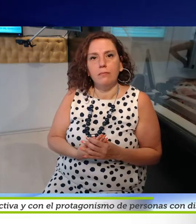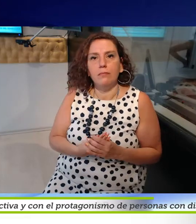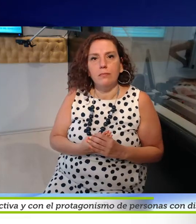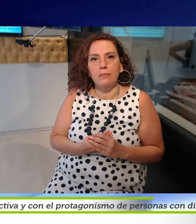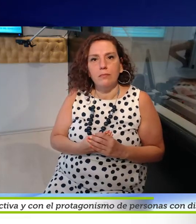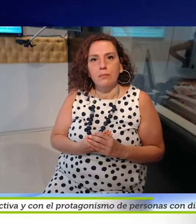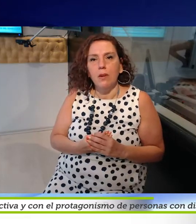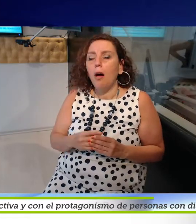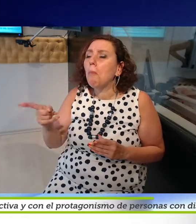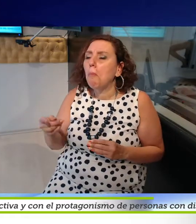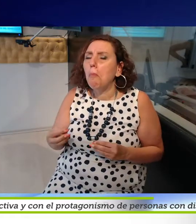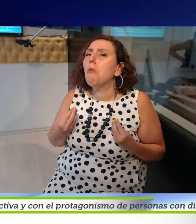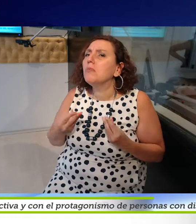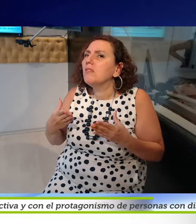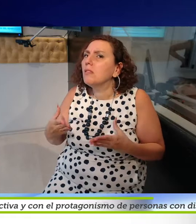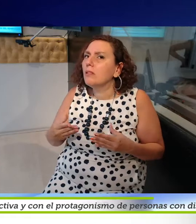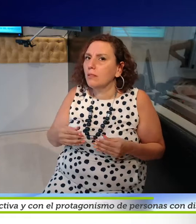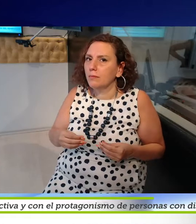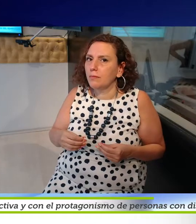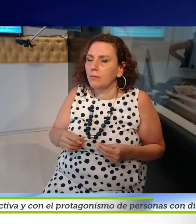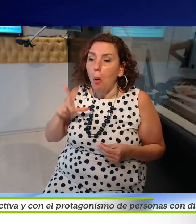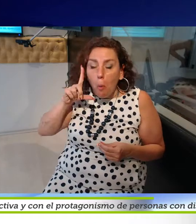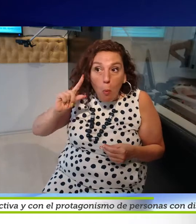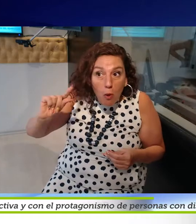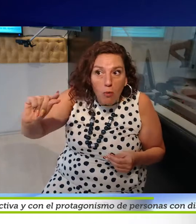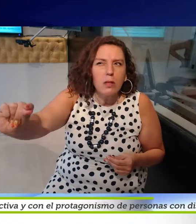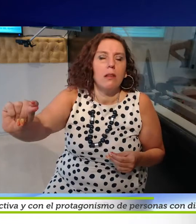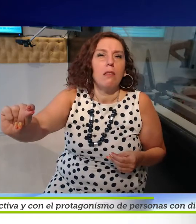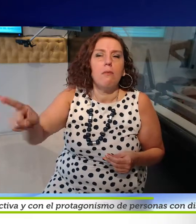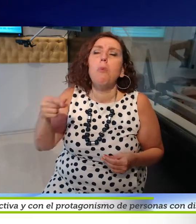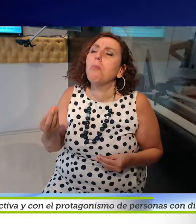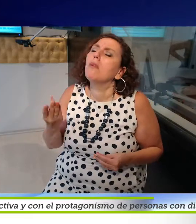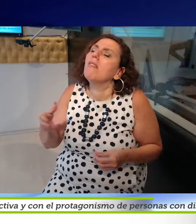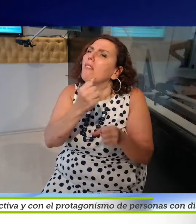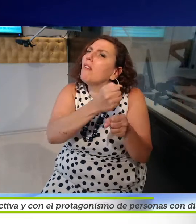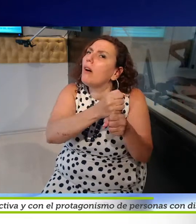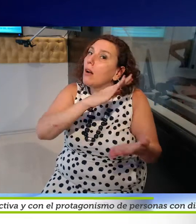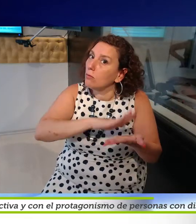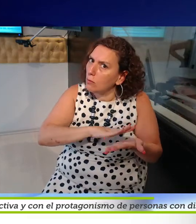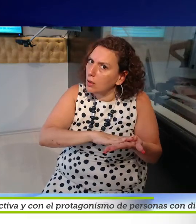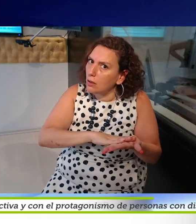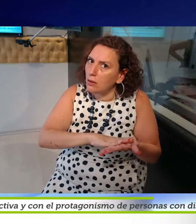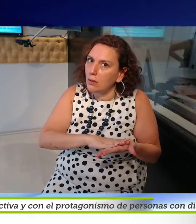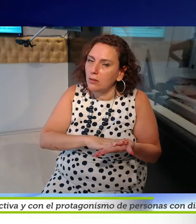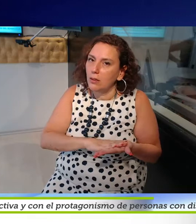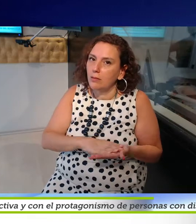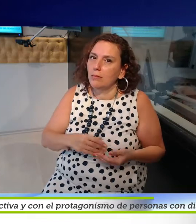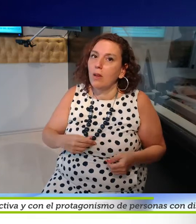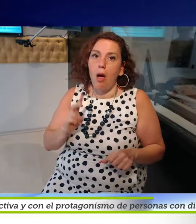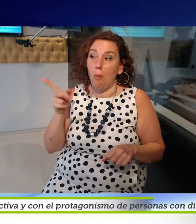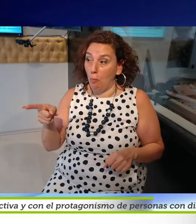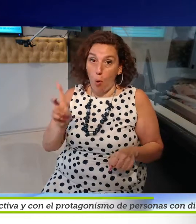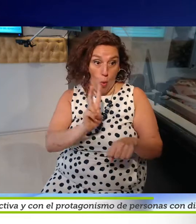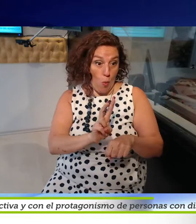2018. ¿Vos qué estuviste haciendo, Marce? ¿Vos qué objetivos elegiste o con qué vas a trabajar? Me dijeron que vas a hacerte responsable del